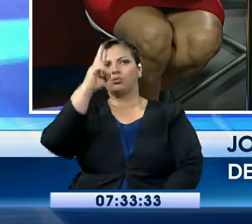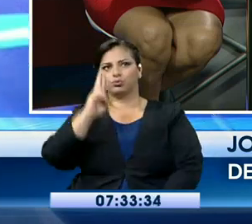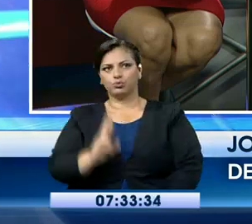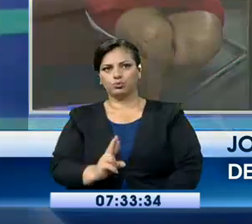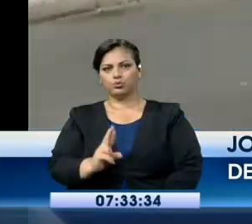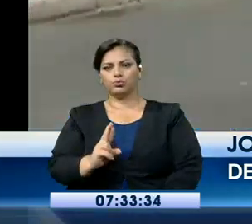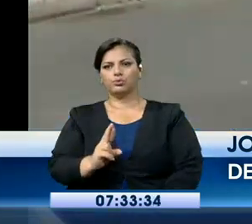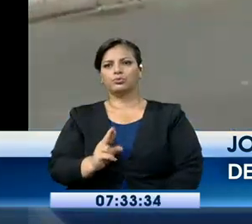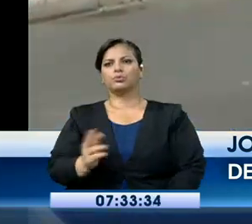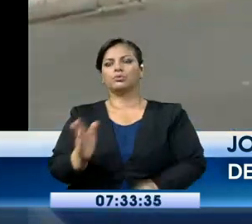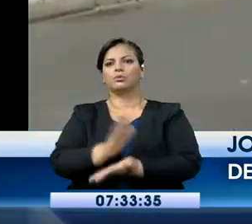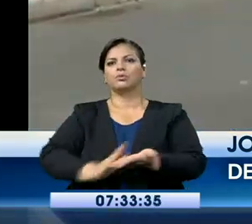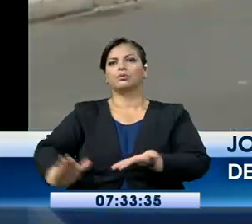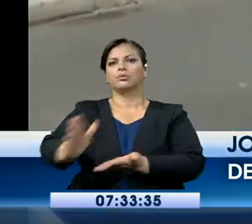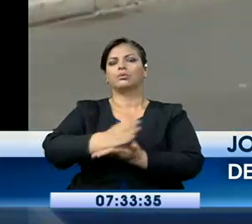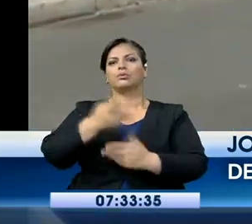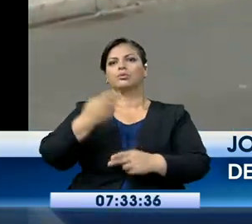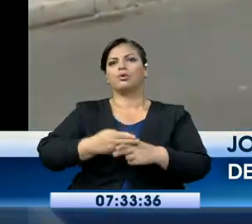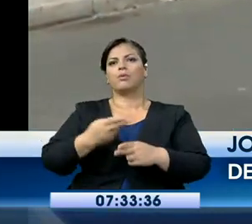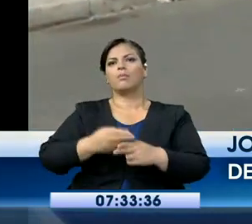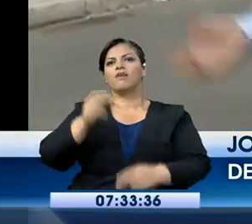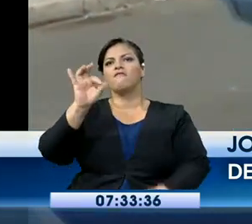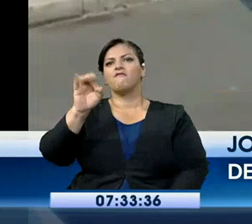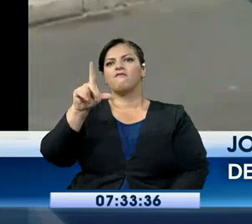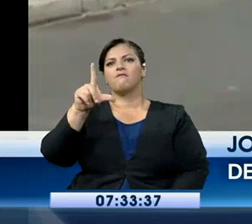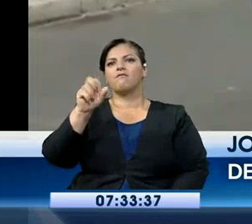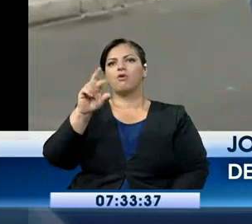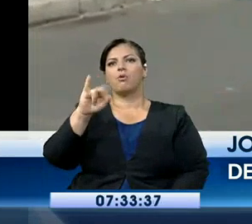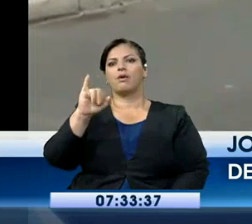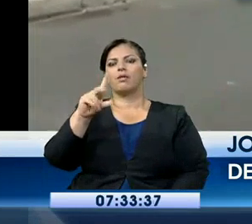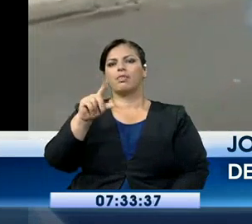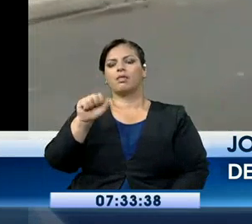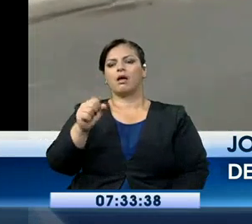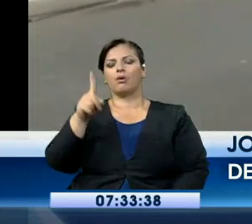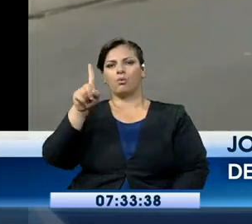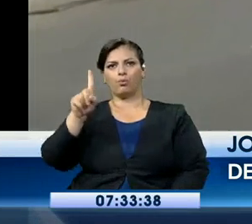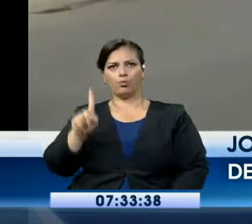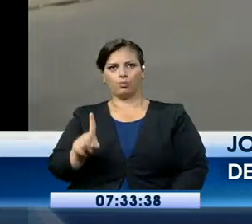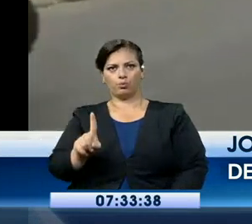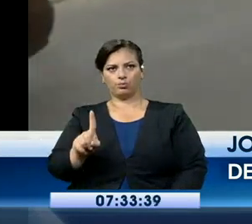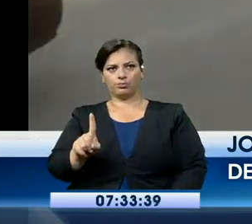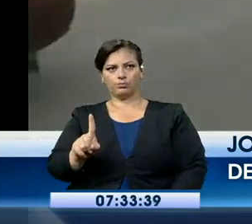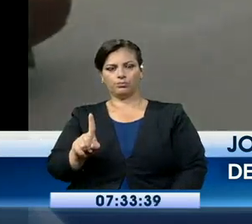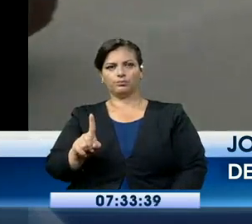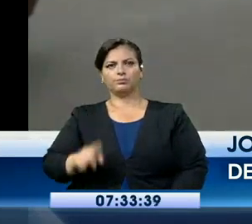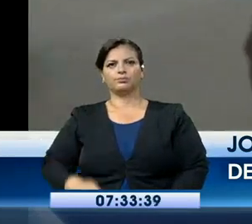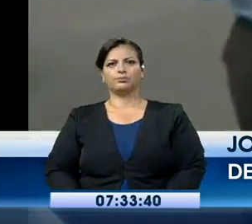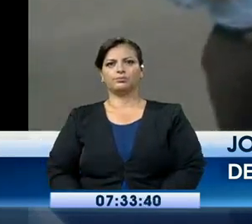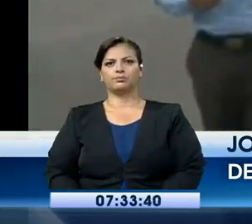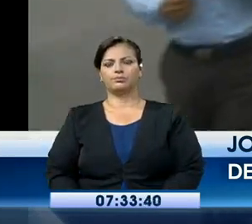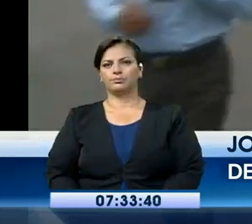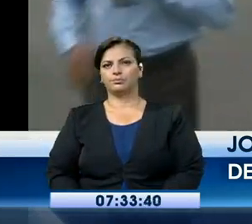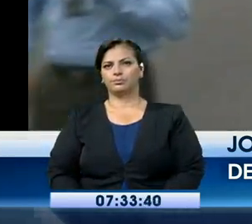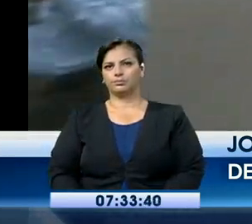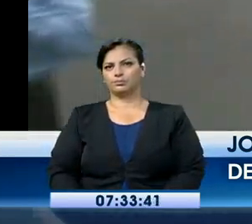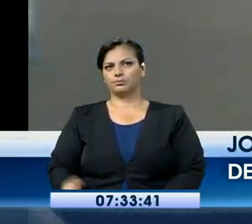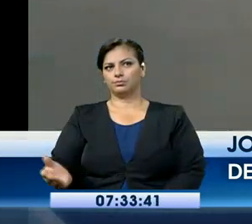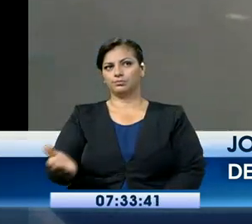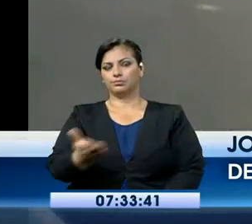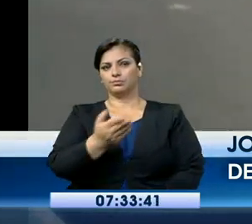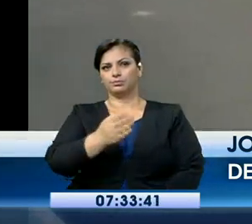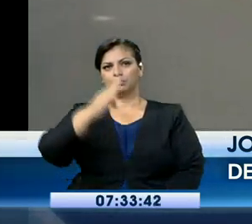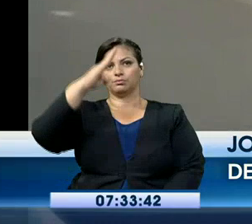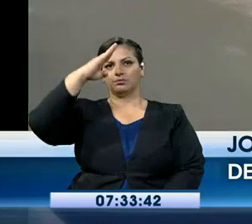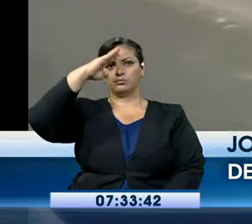la cooperativa Florida 1. Esto está situado en la parte trasera del cuartel sur, conocido como La Cartonera. ¿Qué pasa?